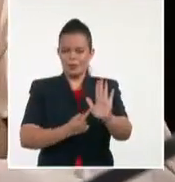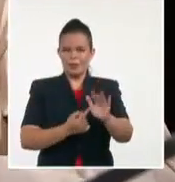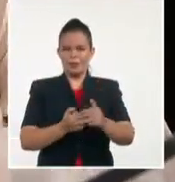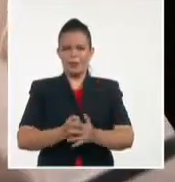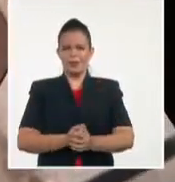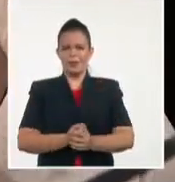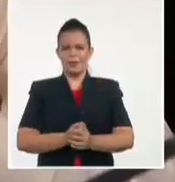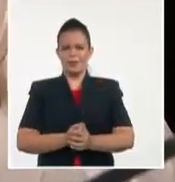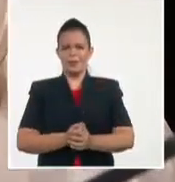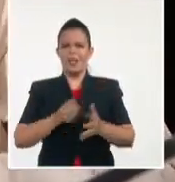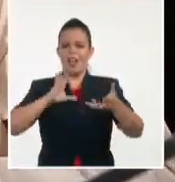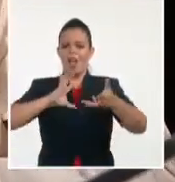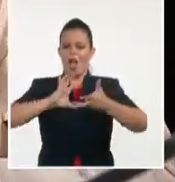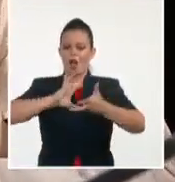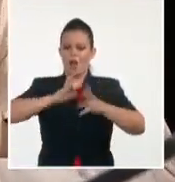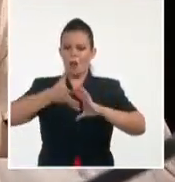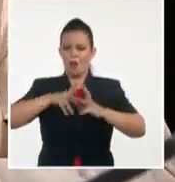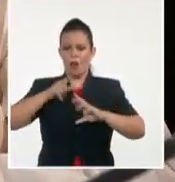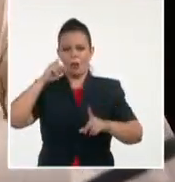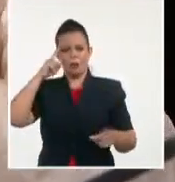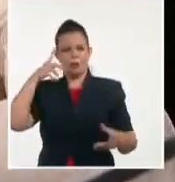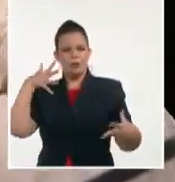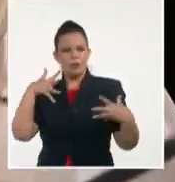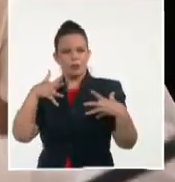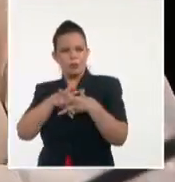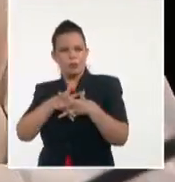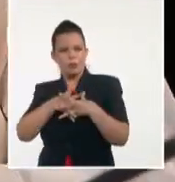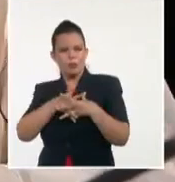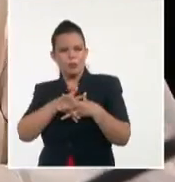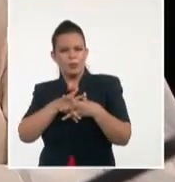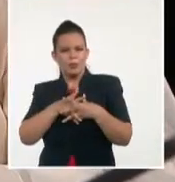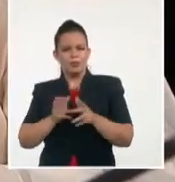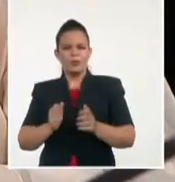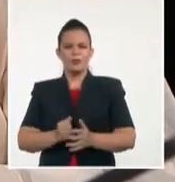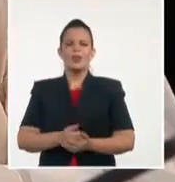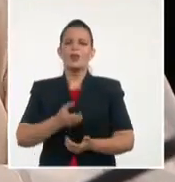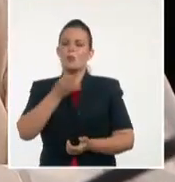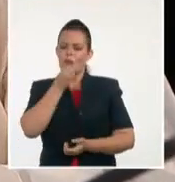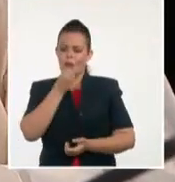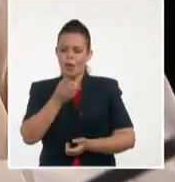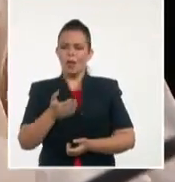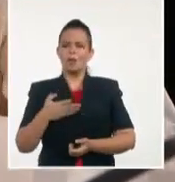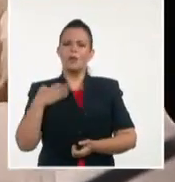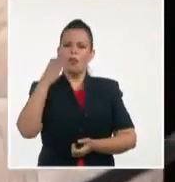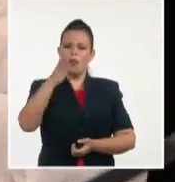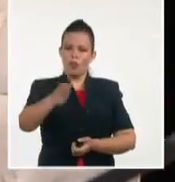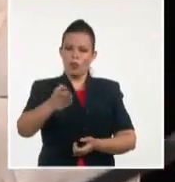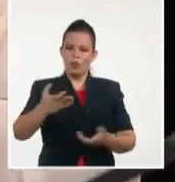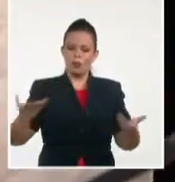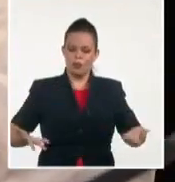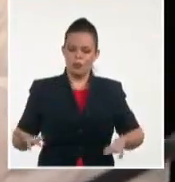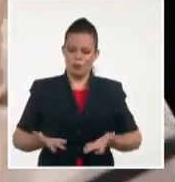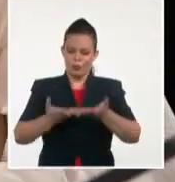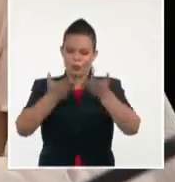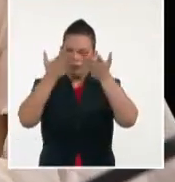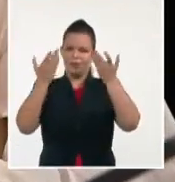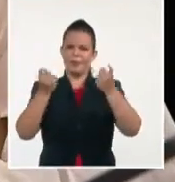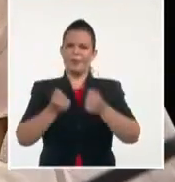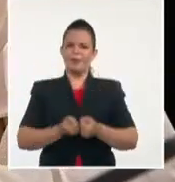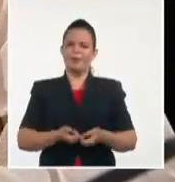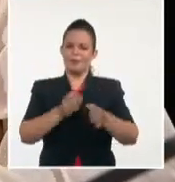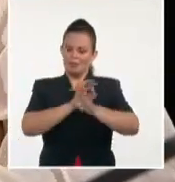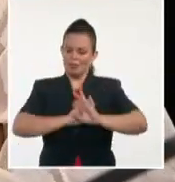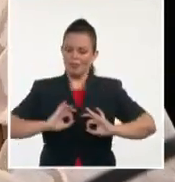pensamiento como país, como sistema, nos permita avanzar en los próximos tiempos también modestamente y seguir trabajando en